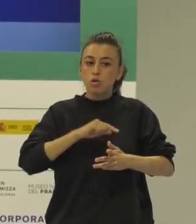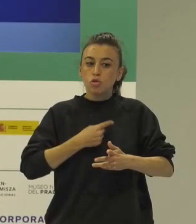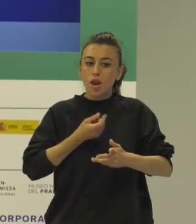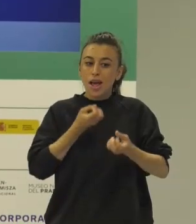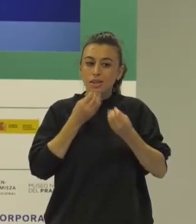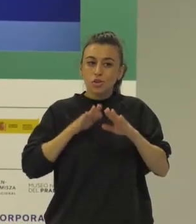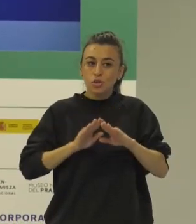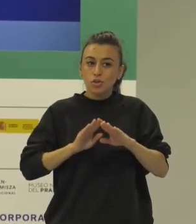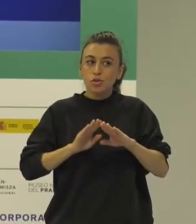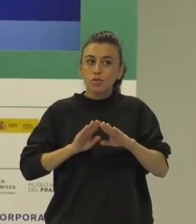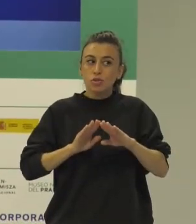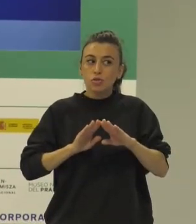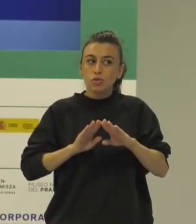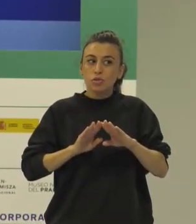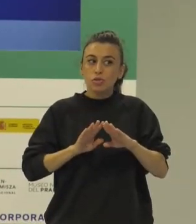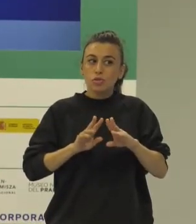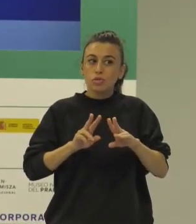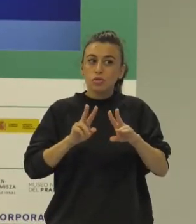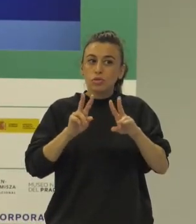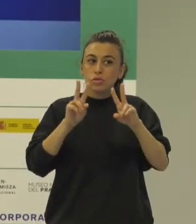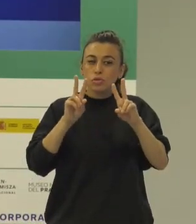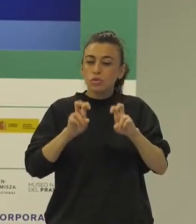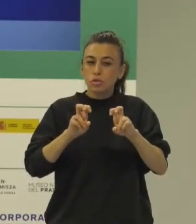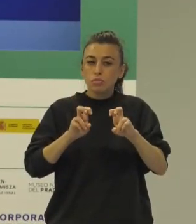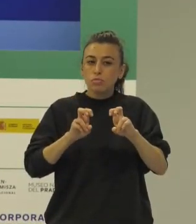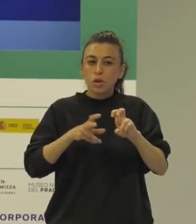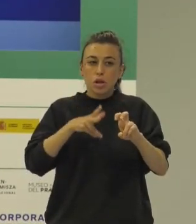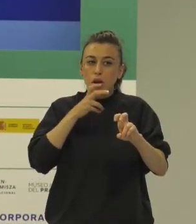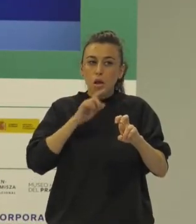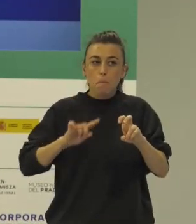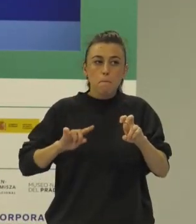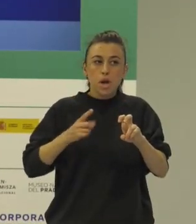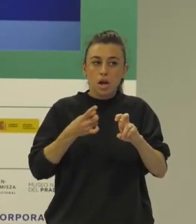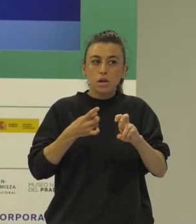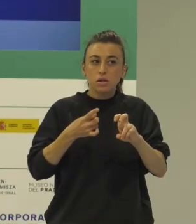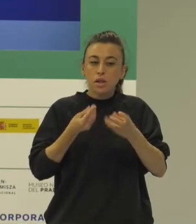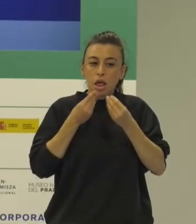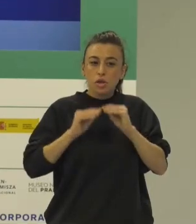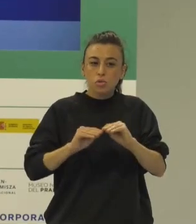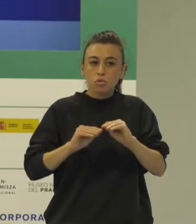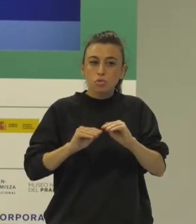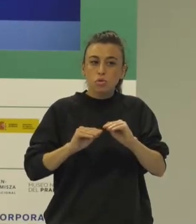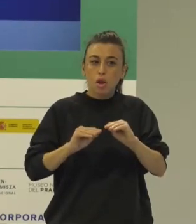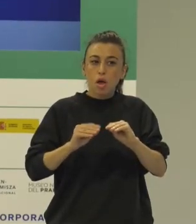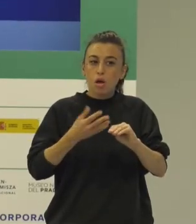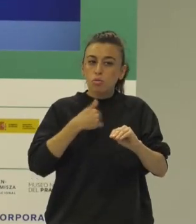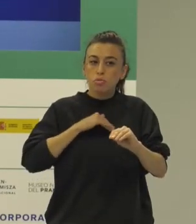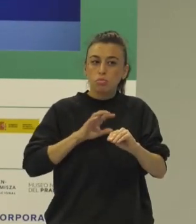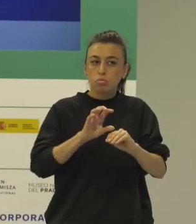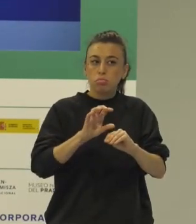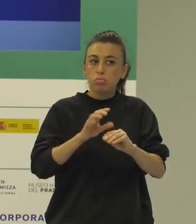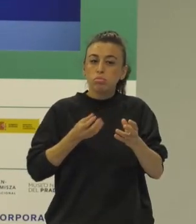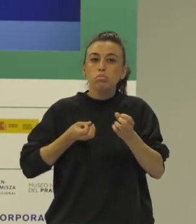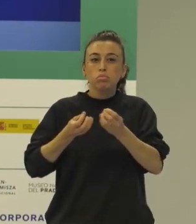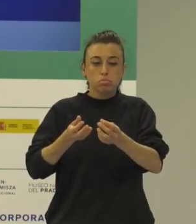historia, el capítulo más terrible, trágico de la historia de Nicaragua,